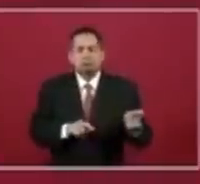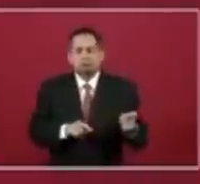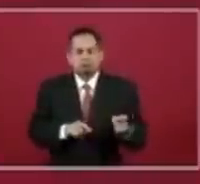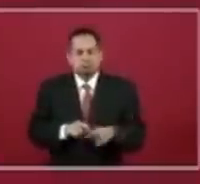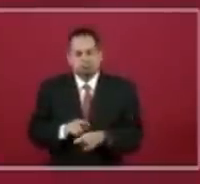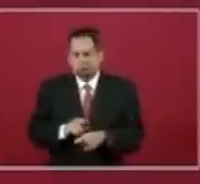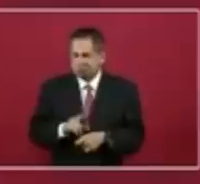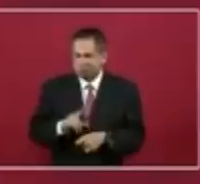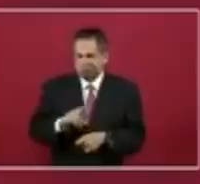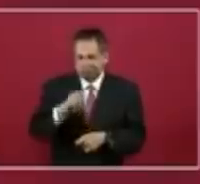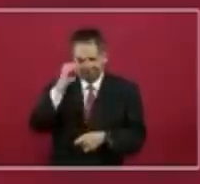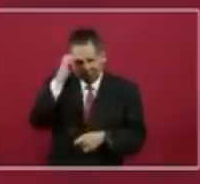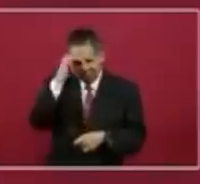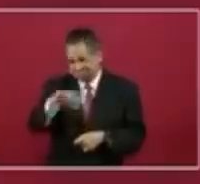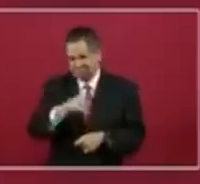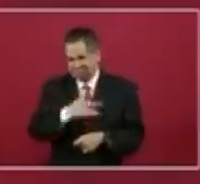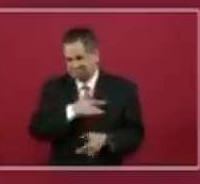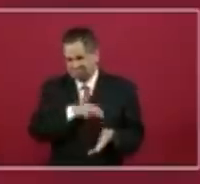vilmente,